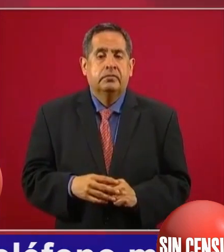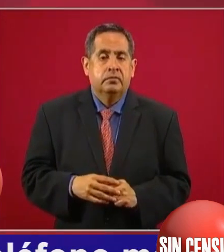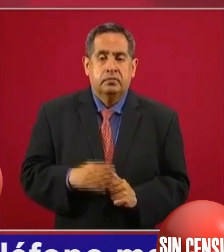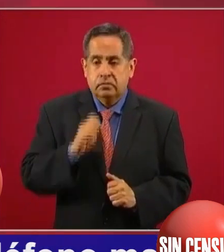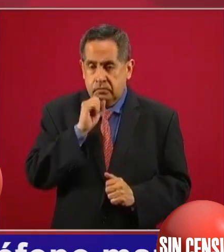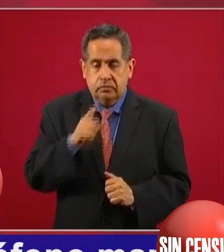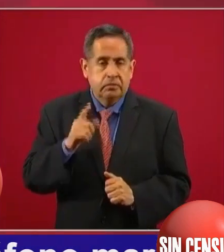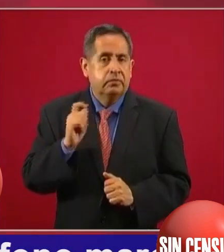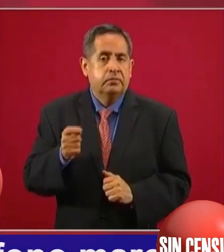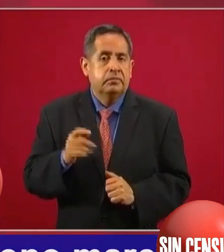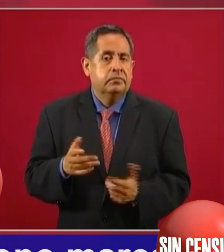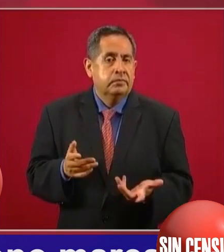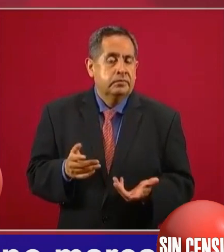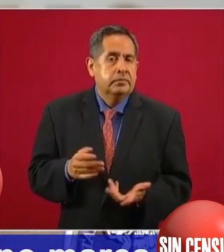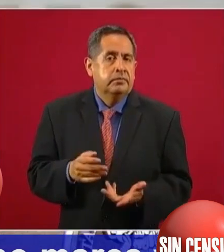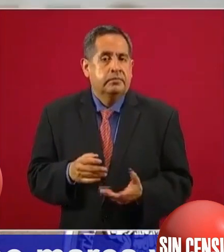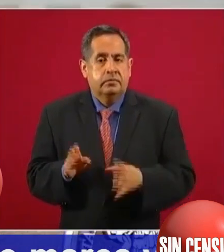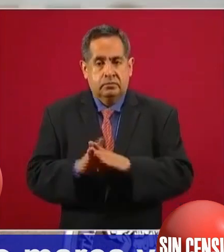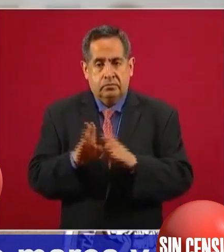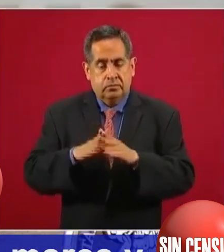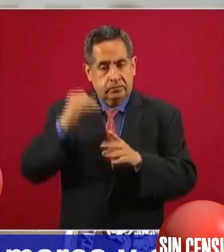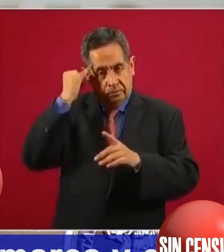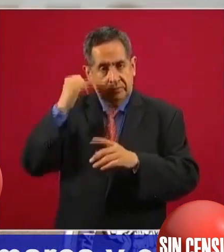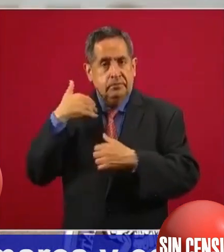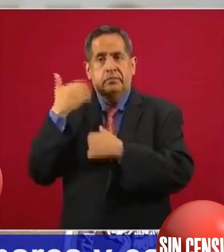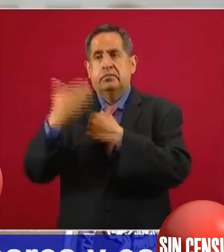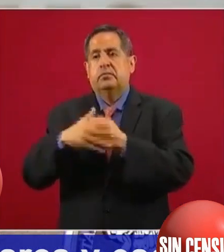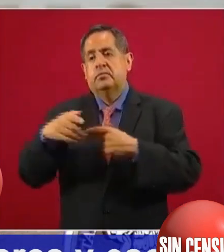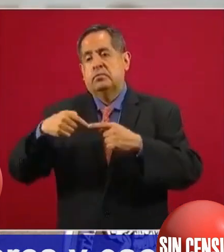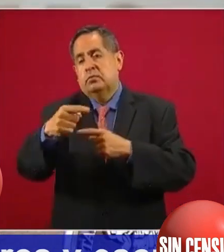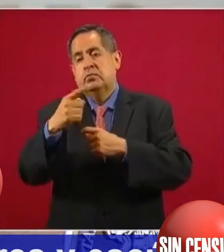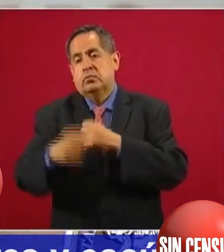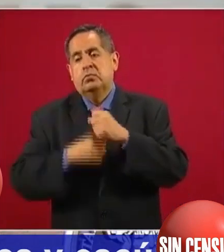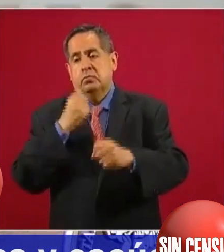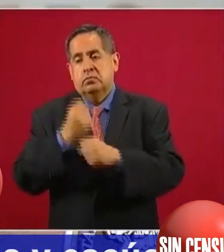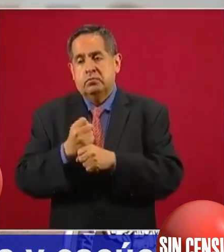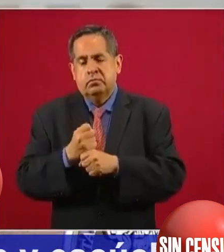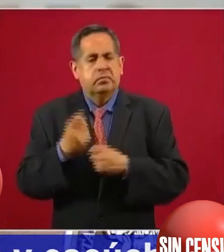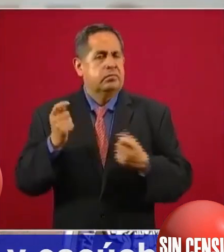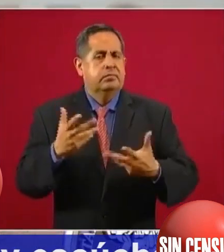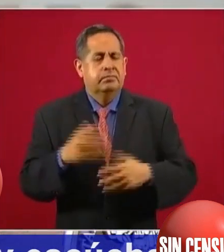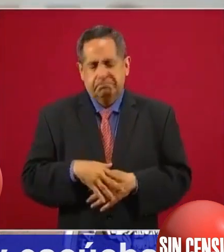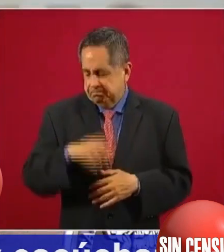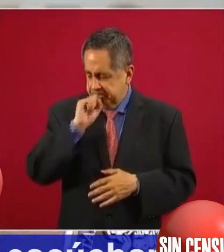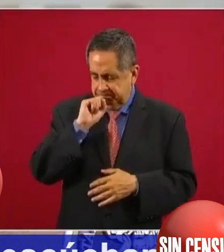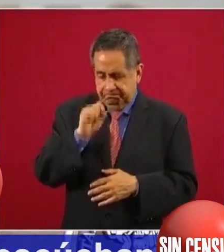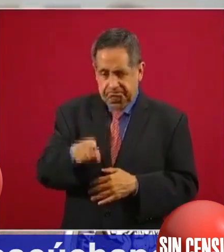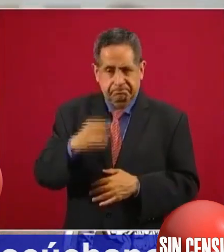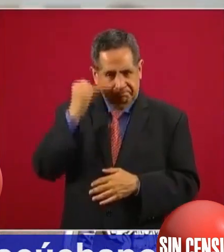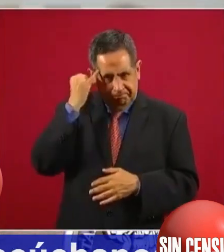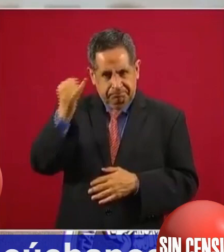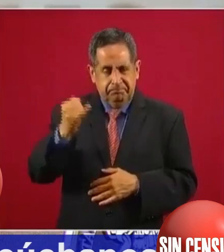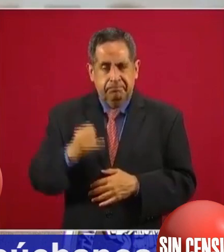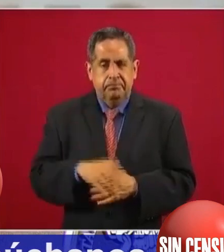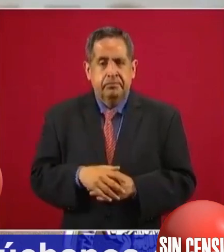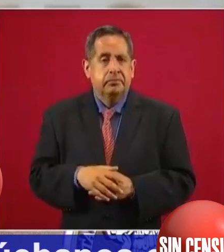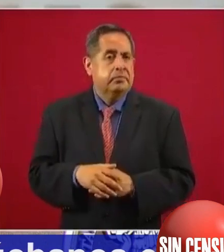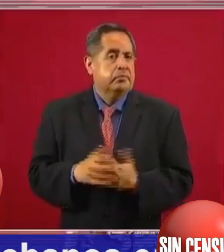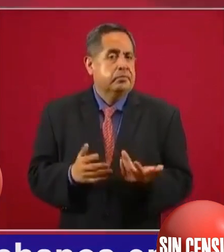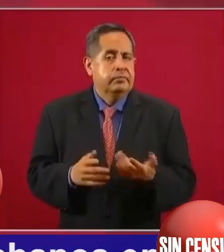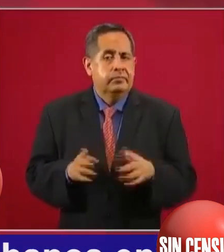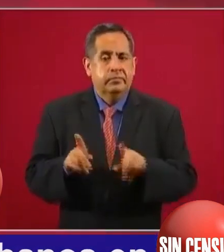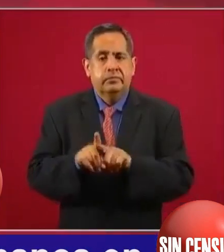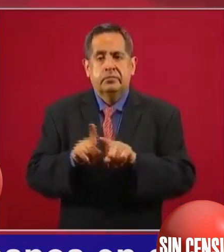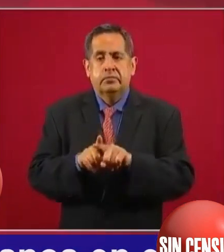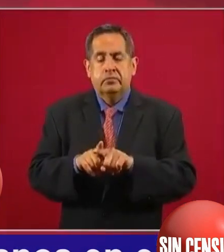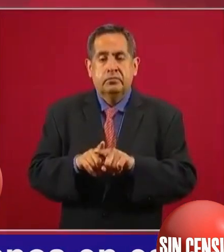¿Y qué se va a plantear para el año próximo? Pues lo mismo, que no se esté esperando de